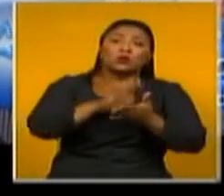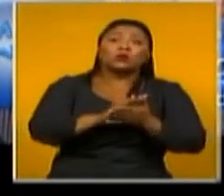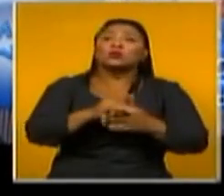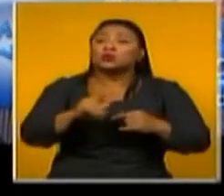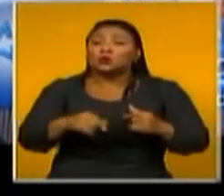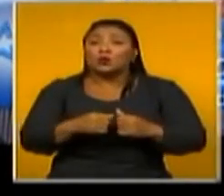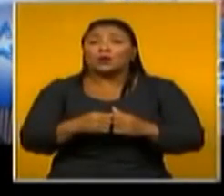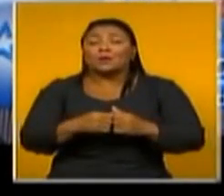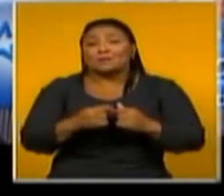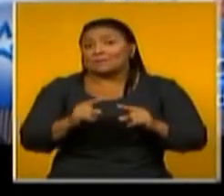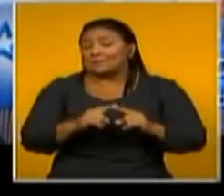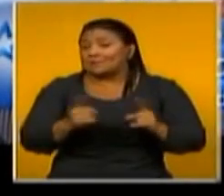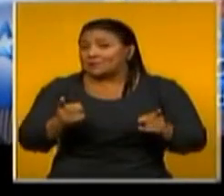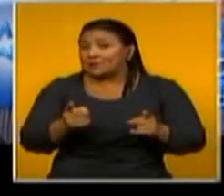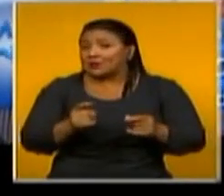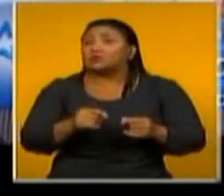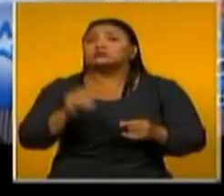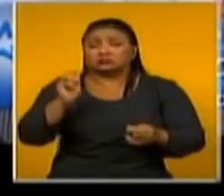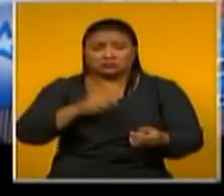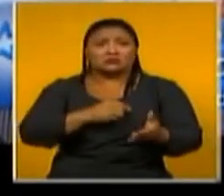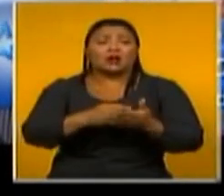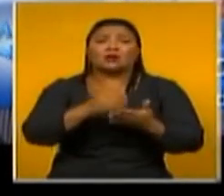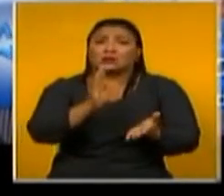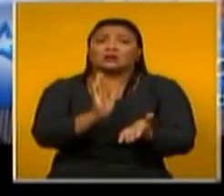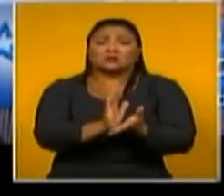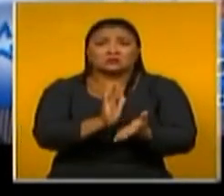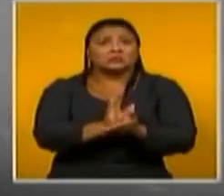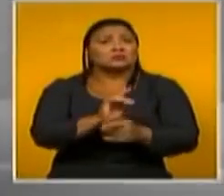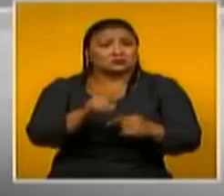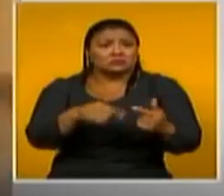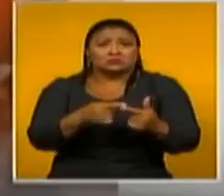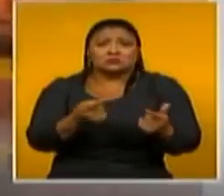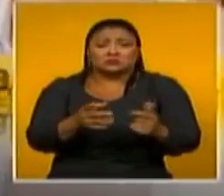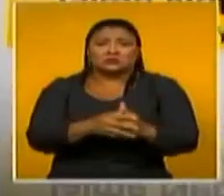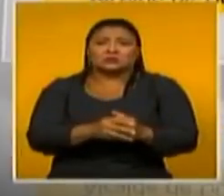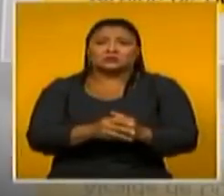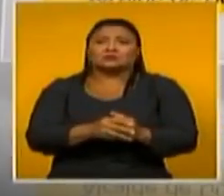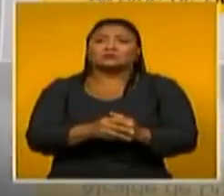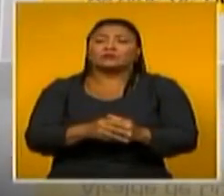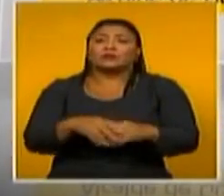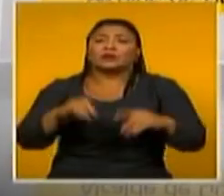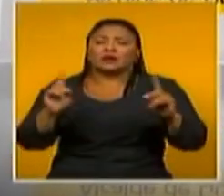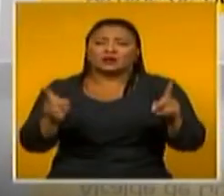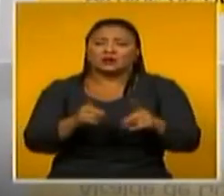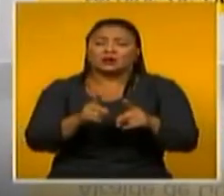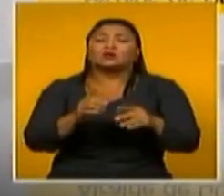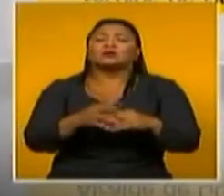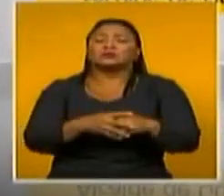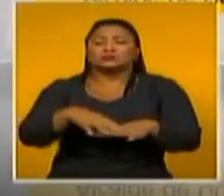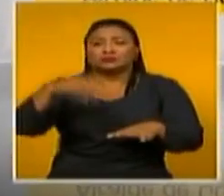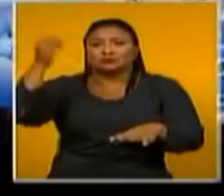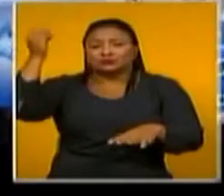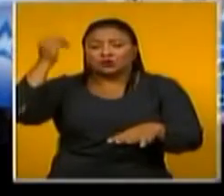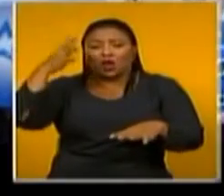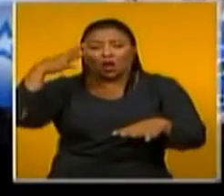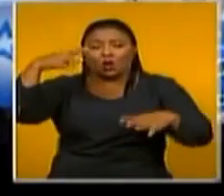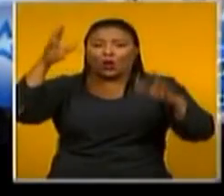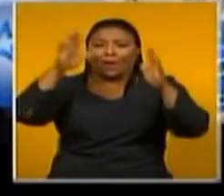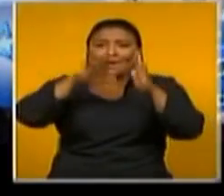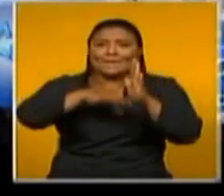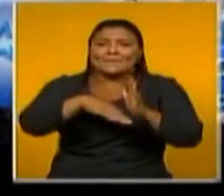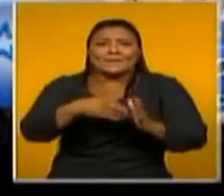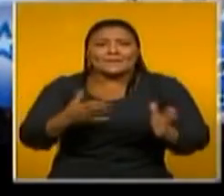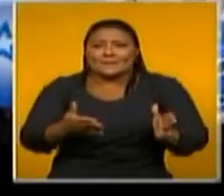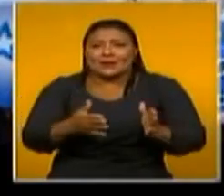que aportamos al seguro. Entonces, eso es parte de la deuda interna. Reducción tarifa eléctrica industrial. Y me